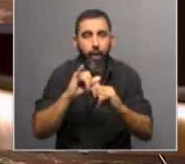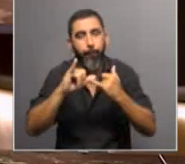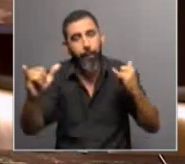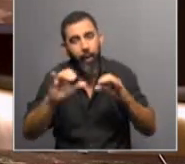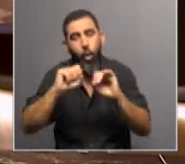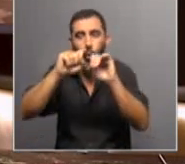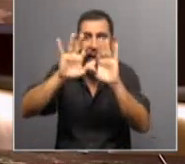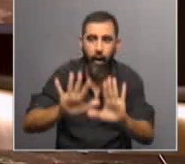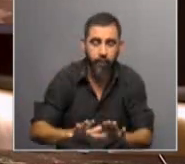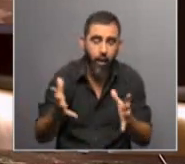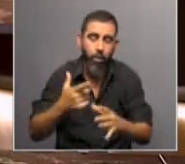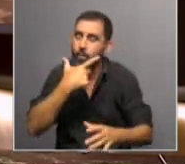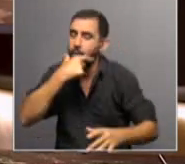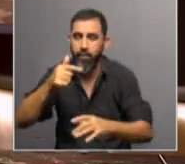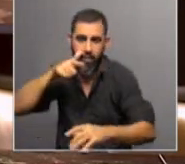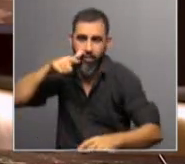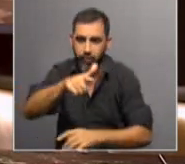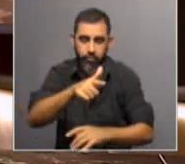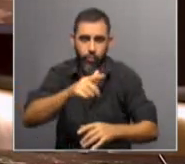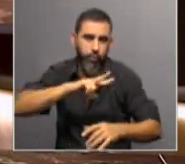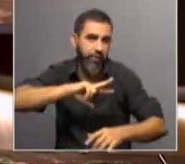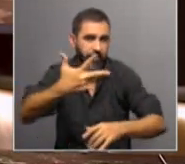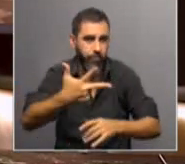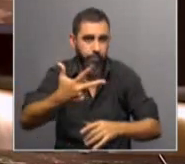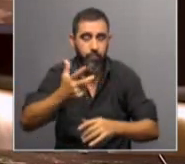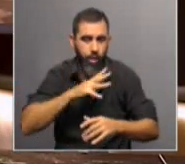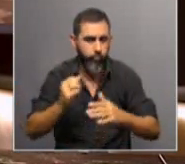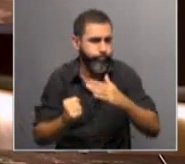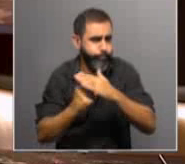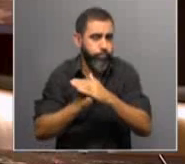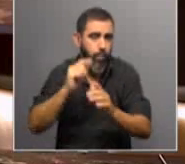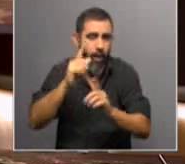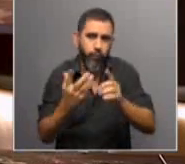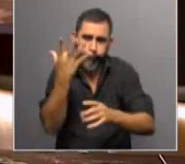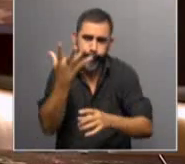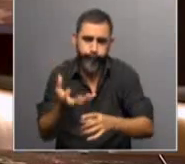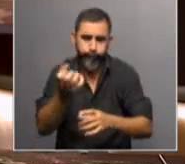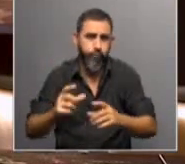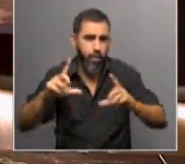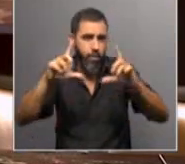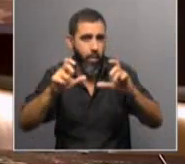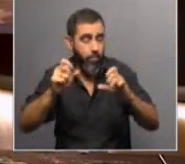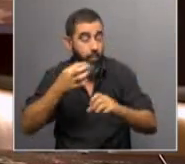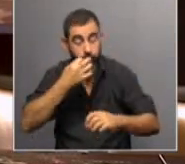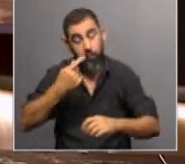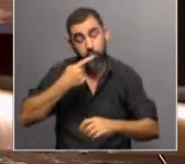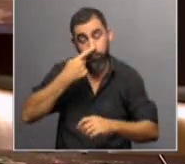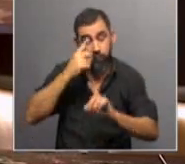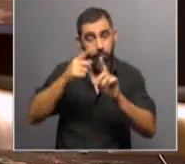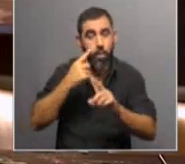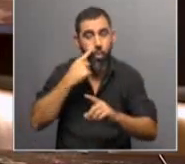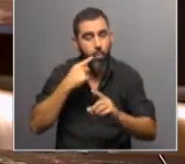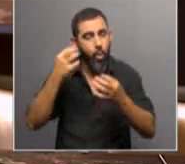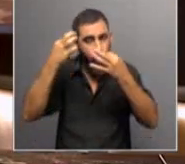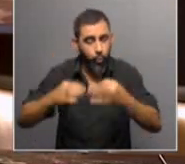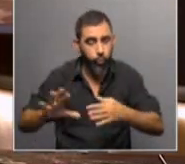nota. Entonces, realmente fuimos viendo picos de descargas de las imágenes que fueron muy interesantes y que